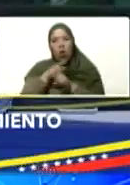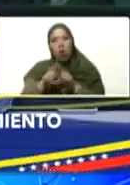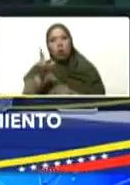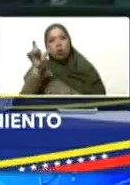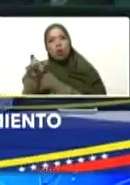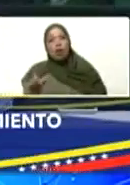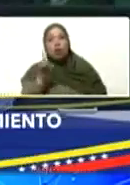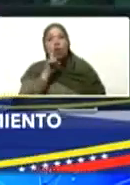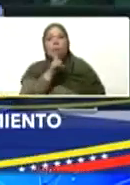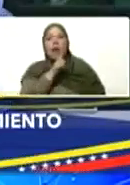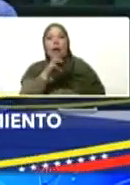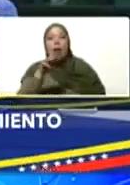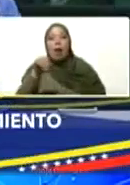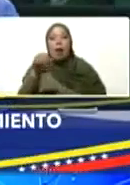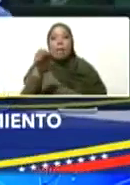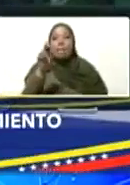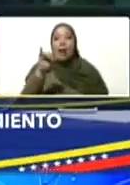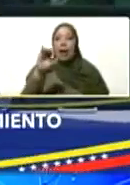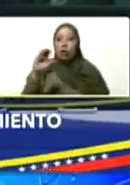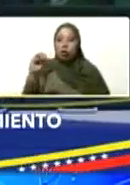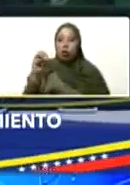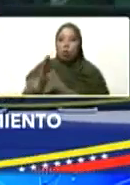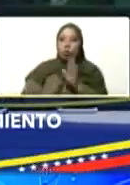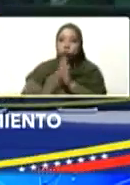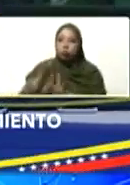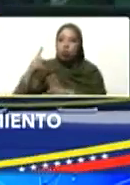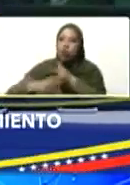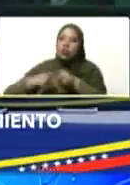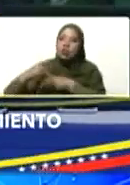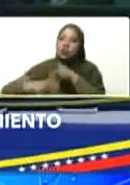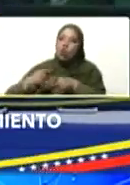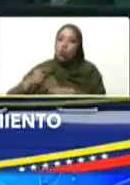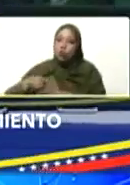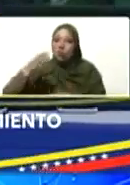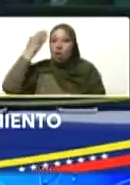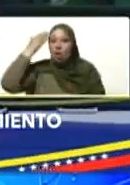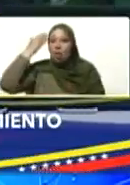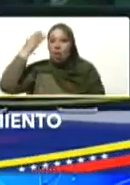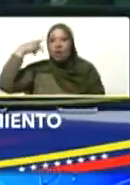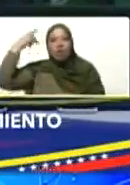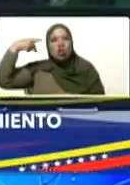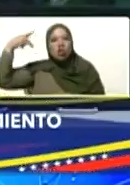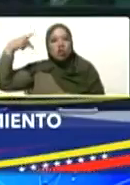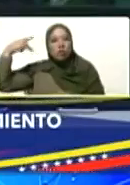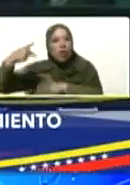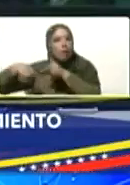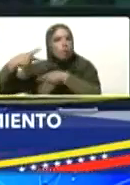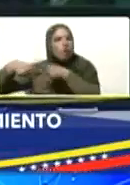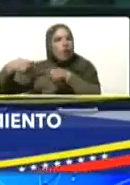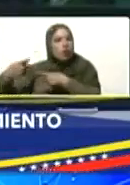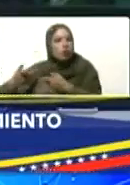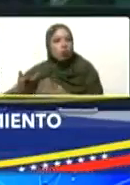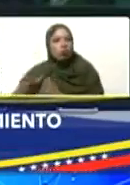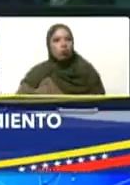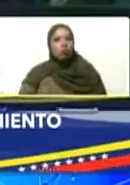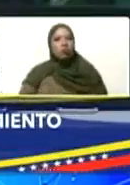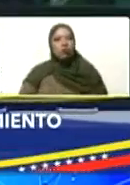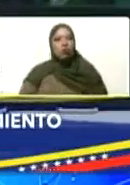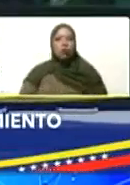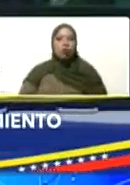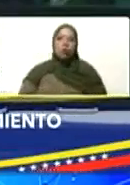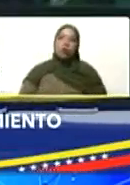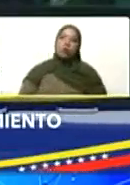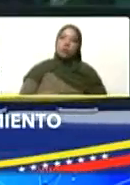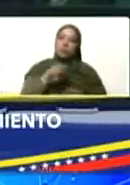también, un hombre también progresista. Juan Pablo Pérez Alfonso, el gran Juan Pablo Pérez